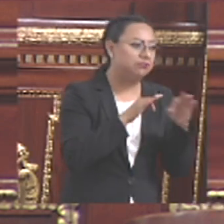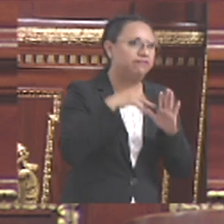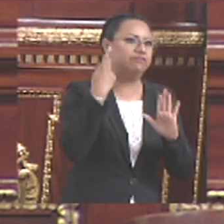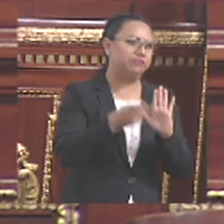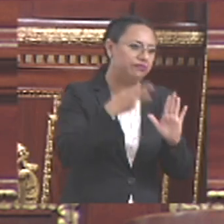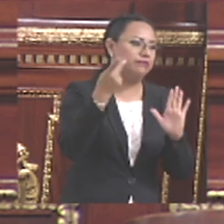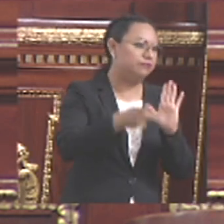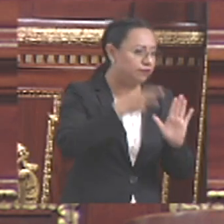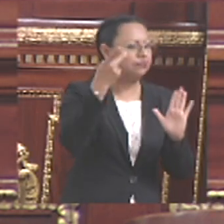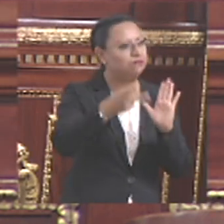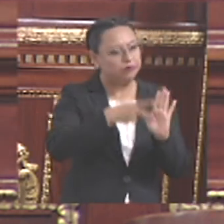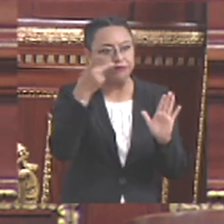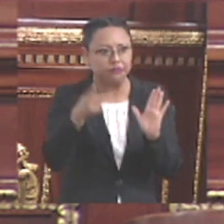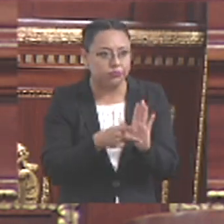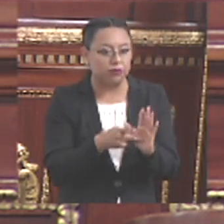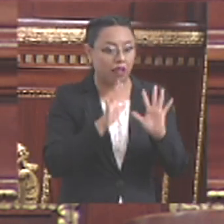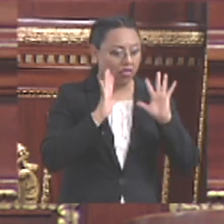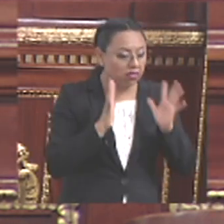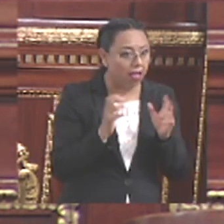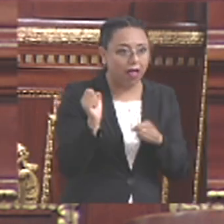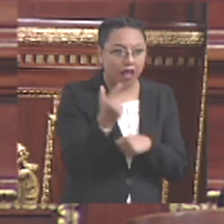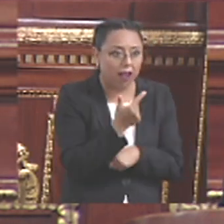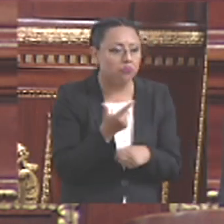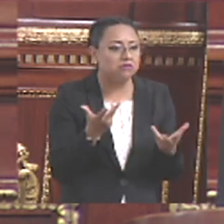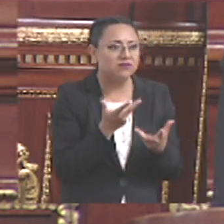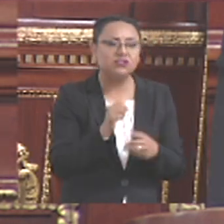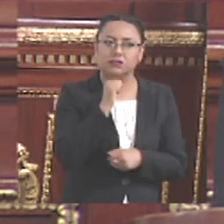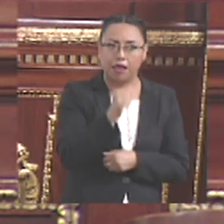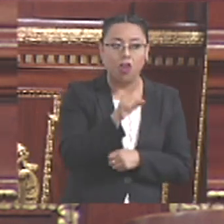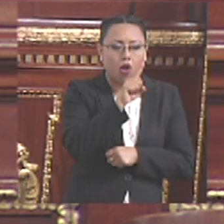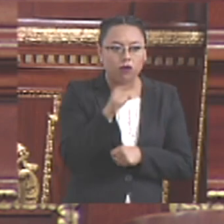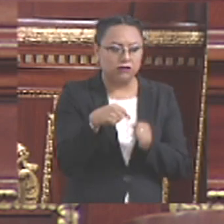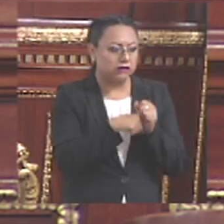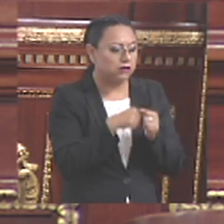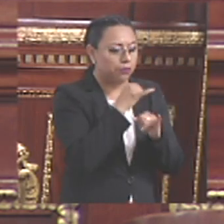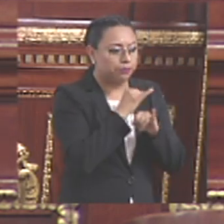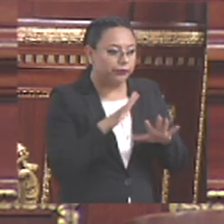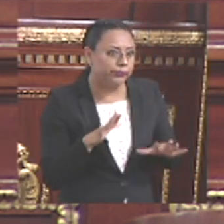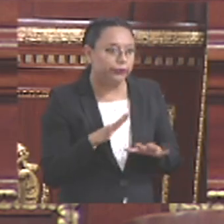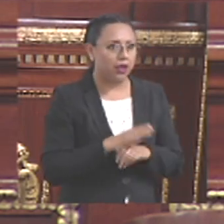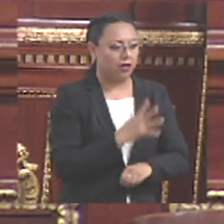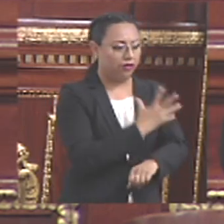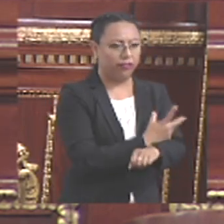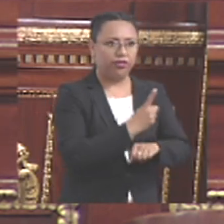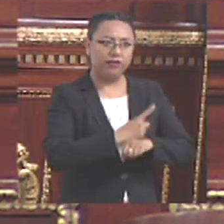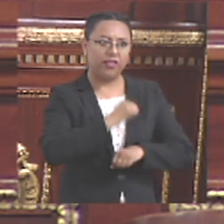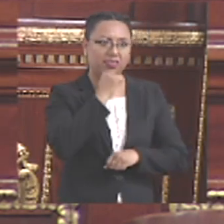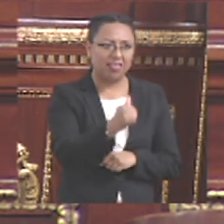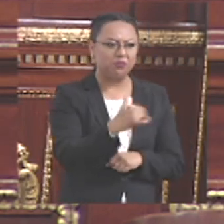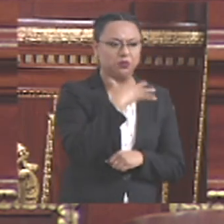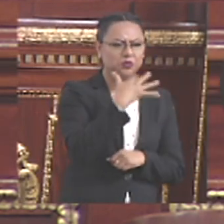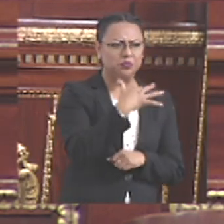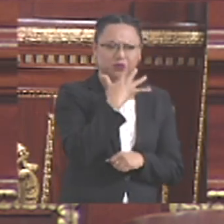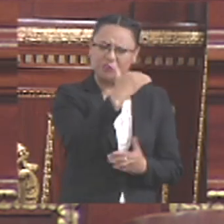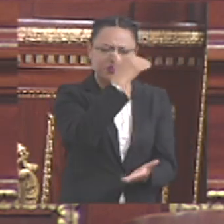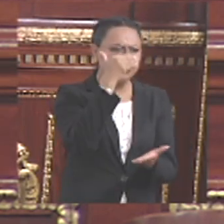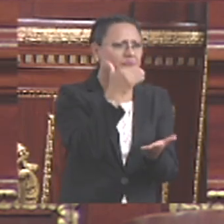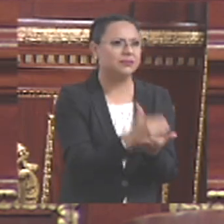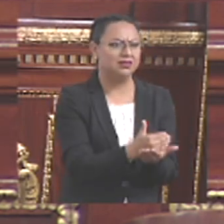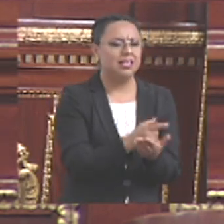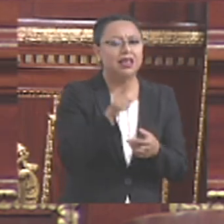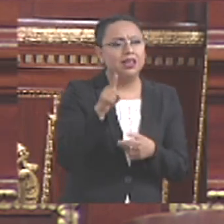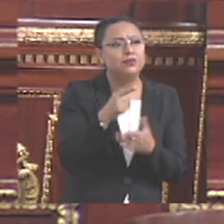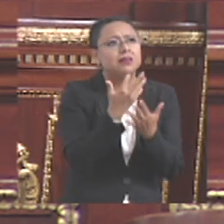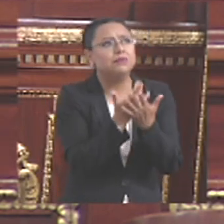nada. Basta de ocultar información, basta de impunidad, basta de falsas